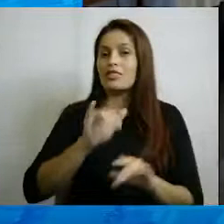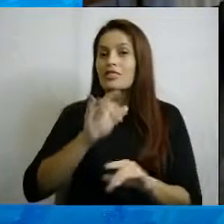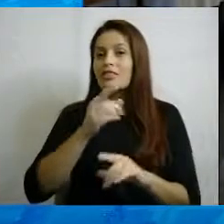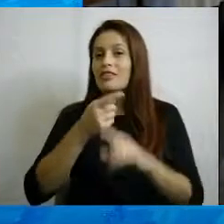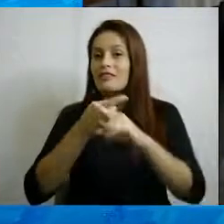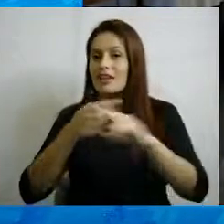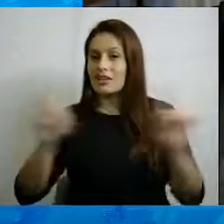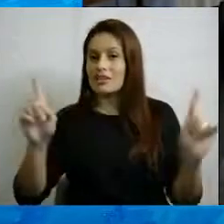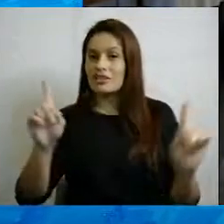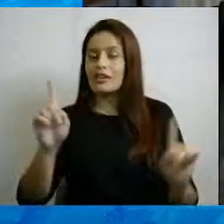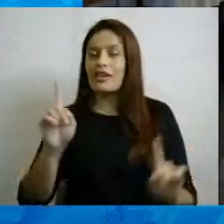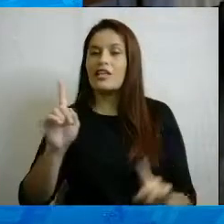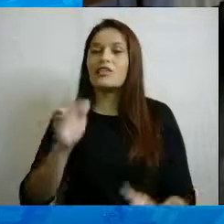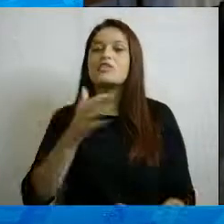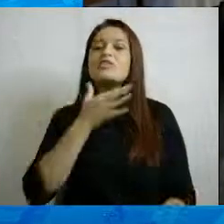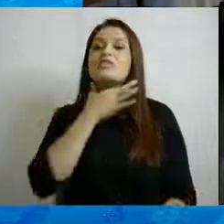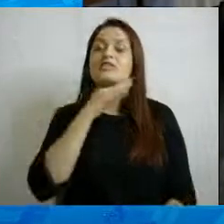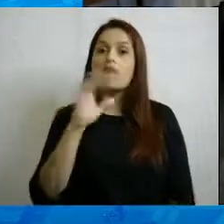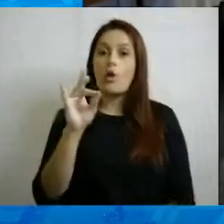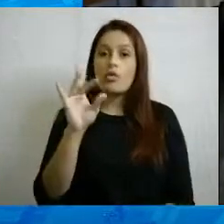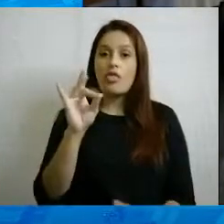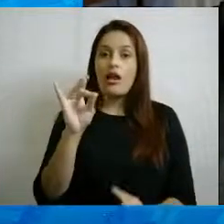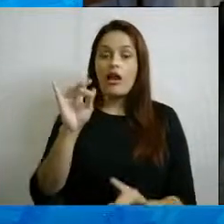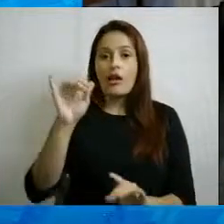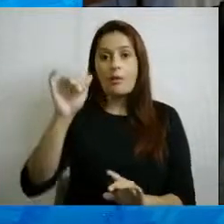deudas. Yo